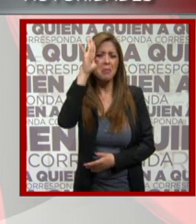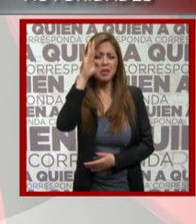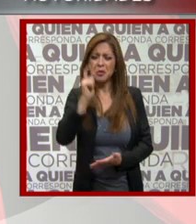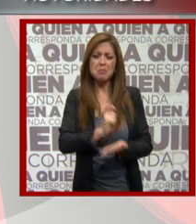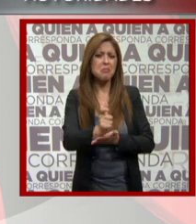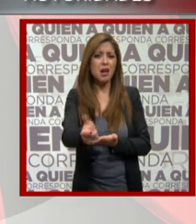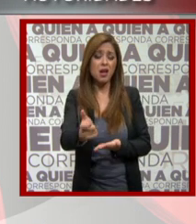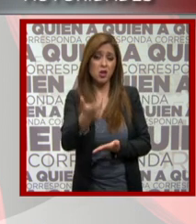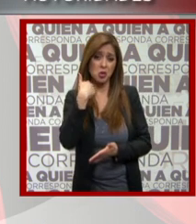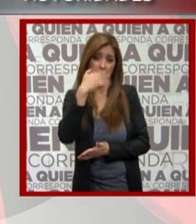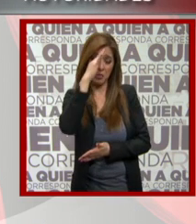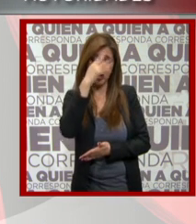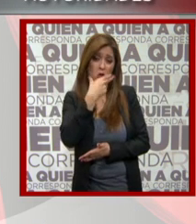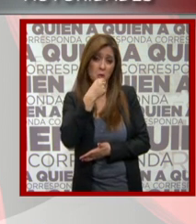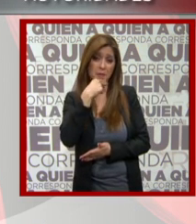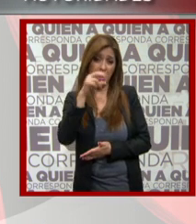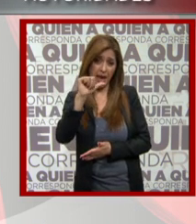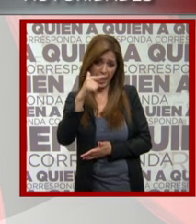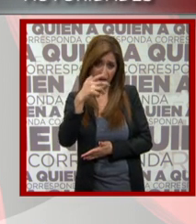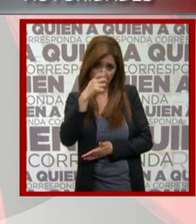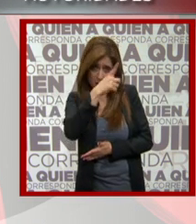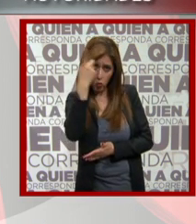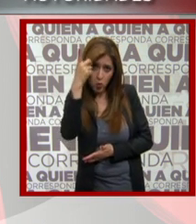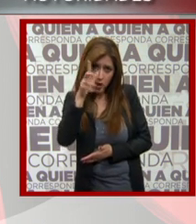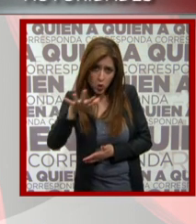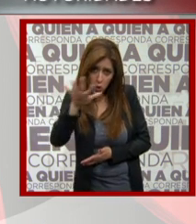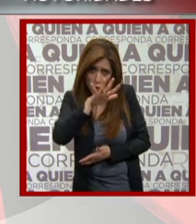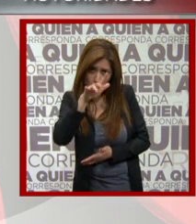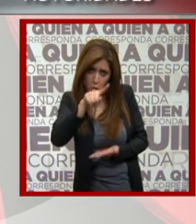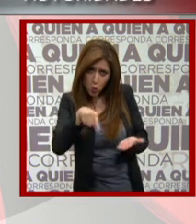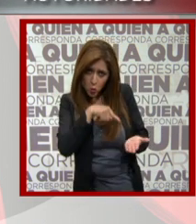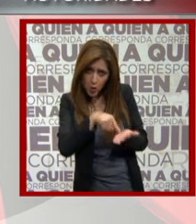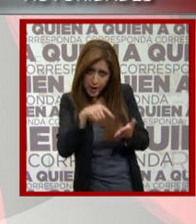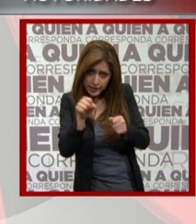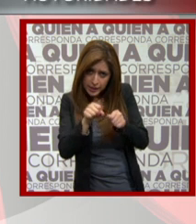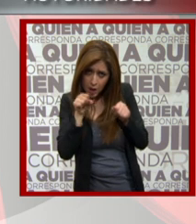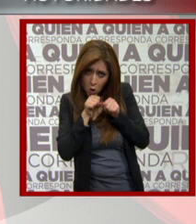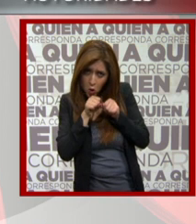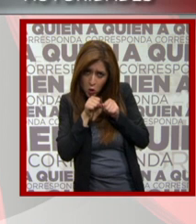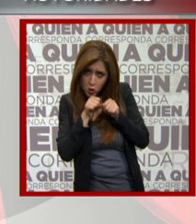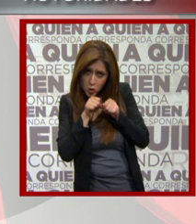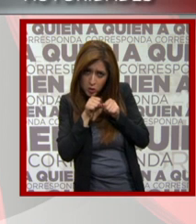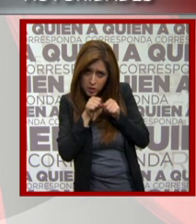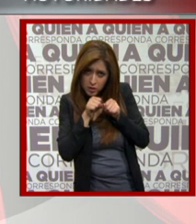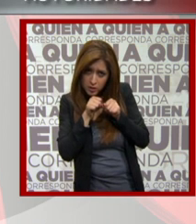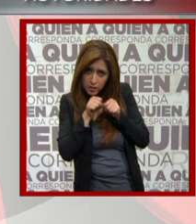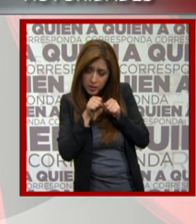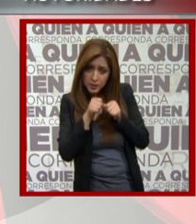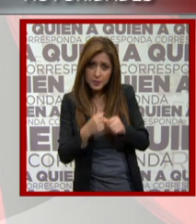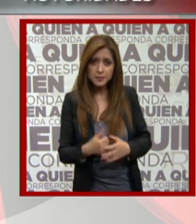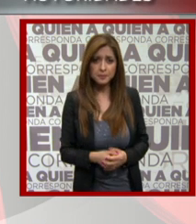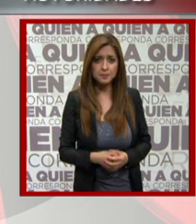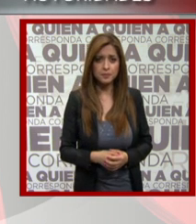que Ángel Gallegos es el dueño del lugar. ¿Del salón de eventos? ¿Tiene una empresa o...?